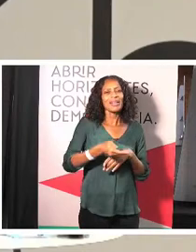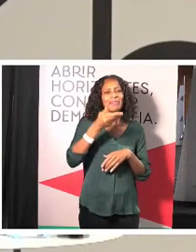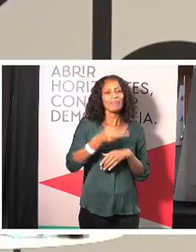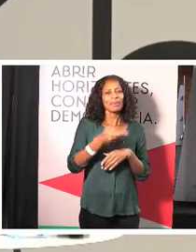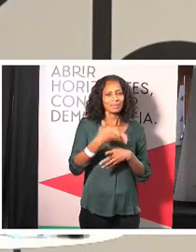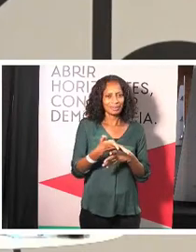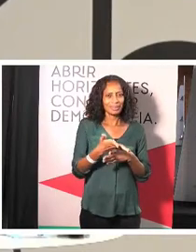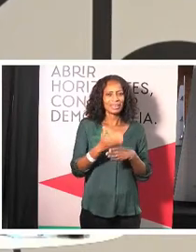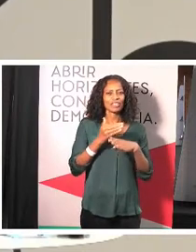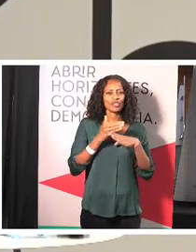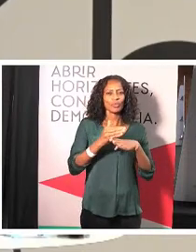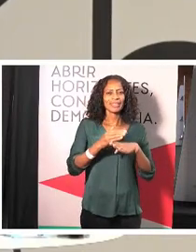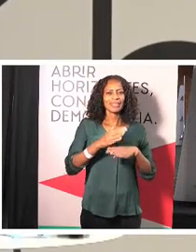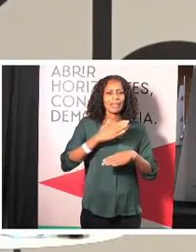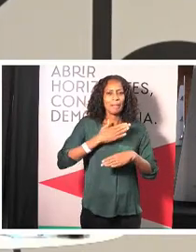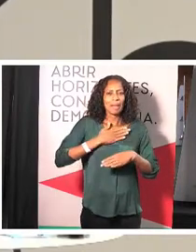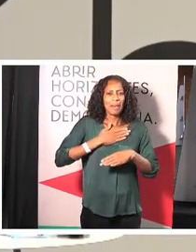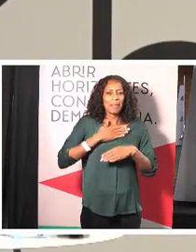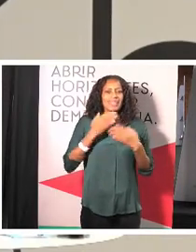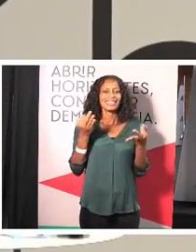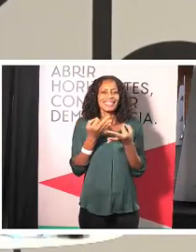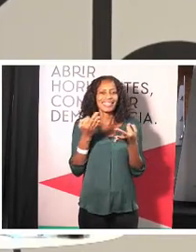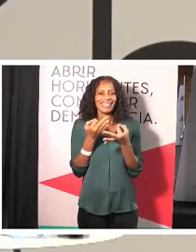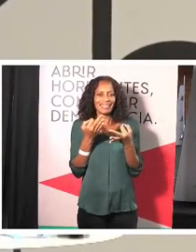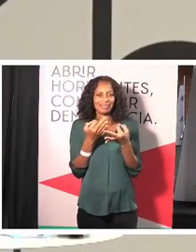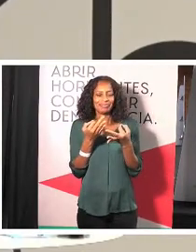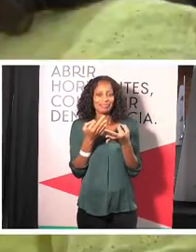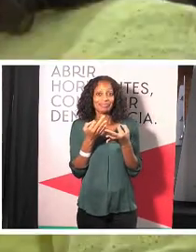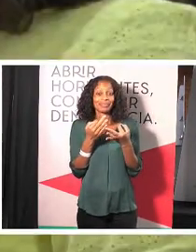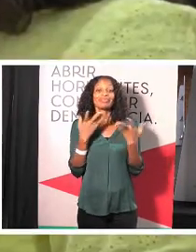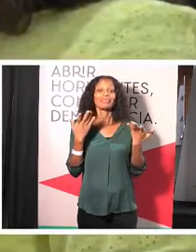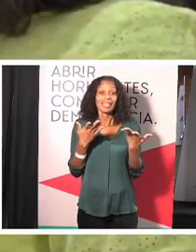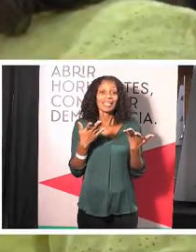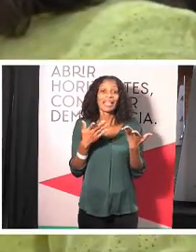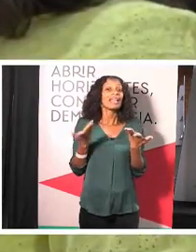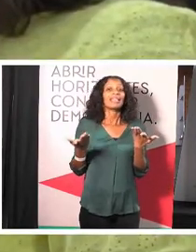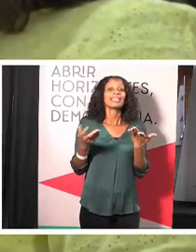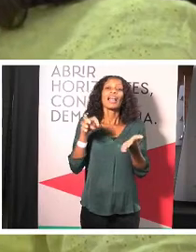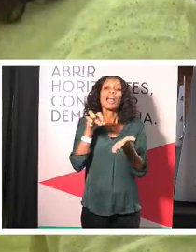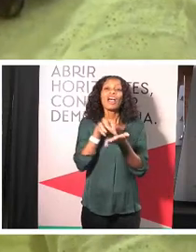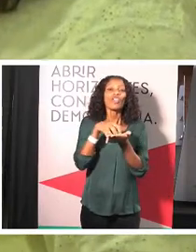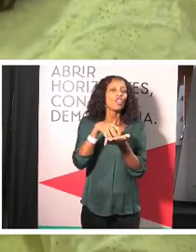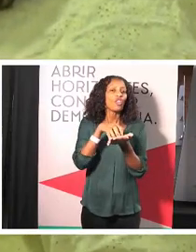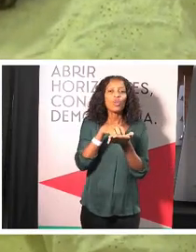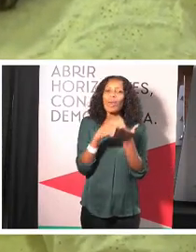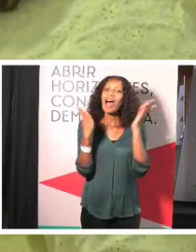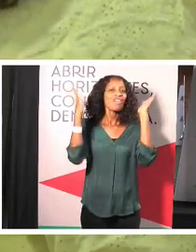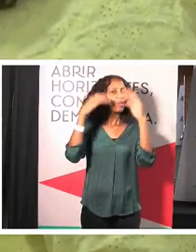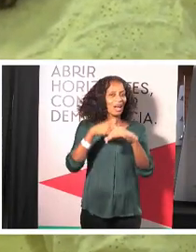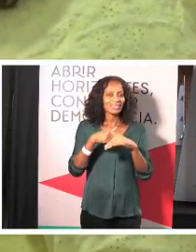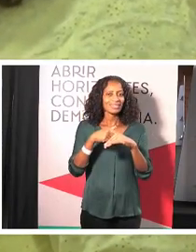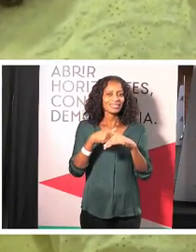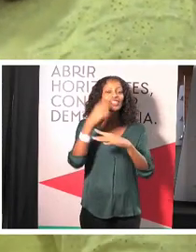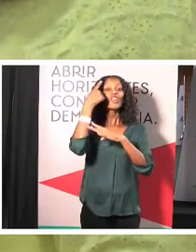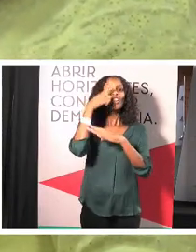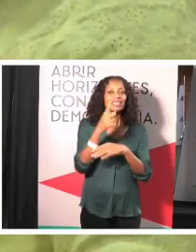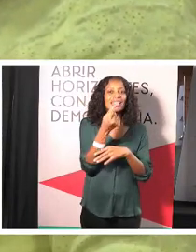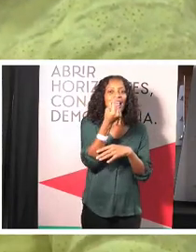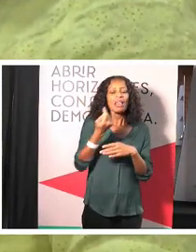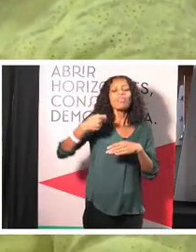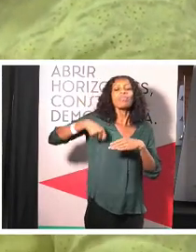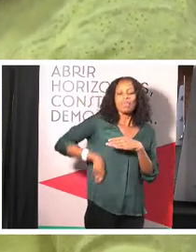que emigra y que va a trabajar a la empresa, que es que le libera de incertidumbre. Es decir, simplemente esa persona tiene